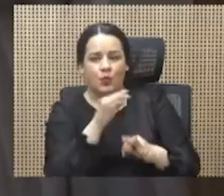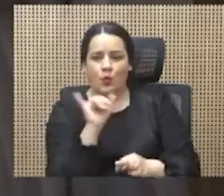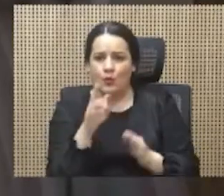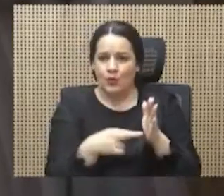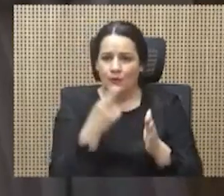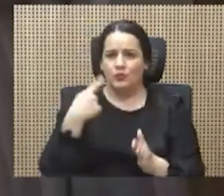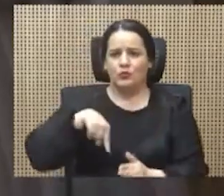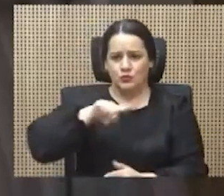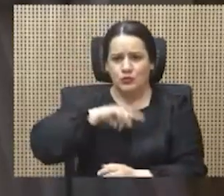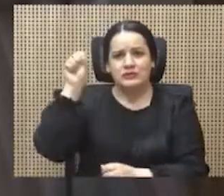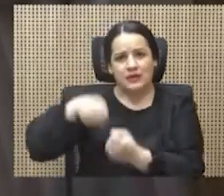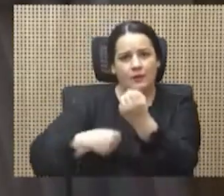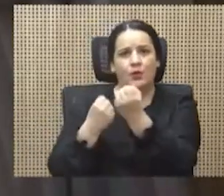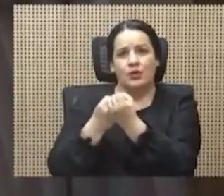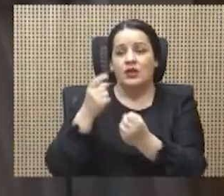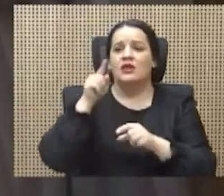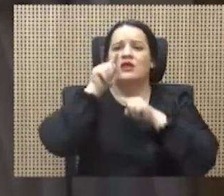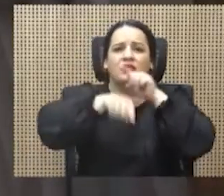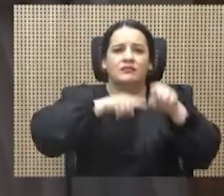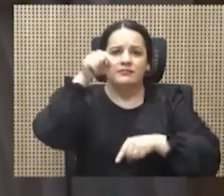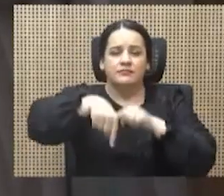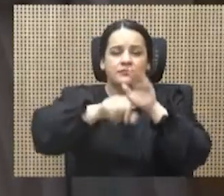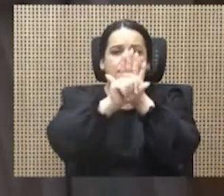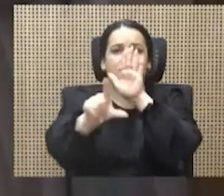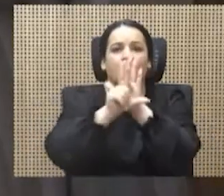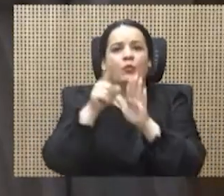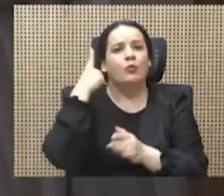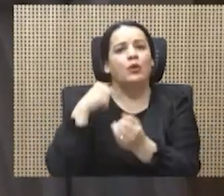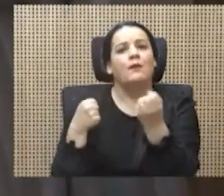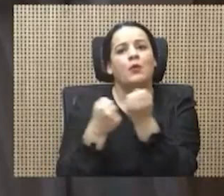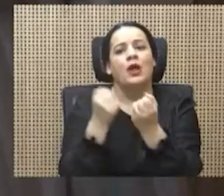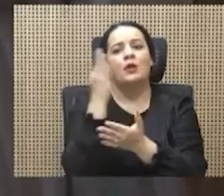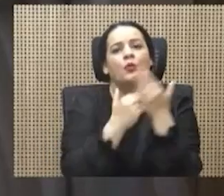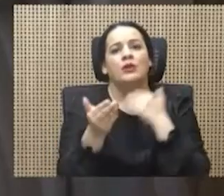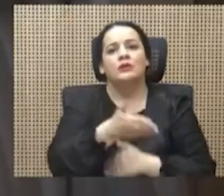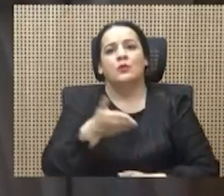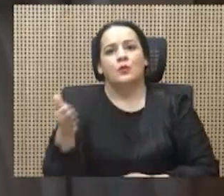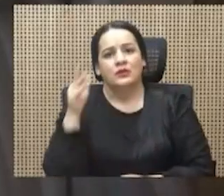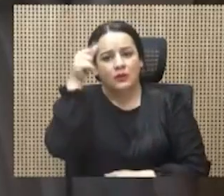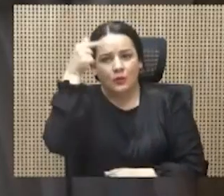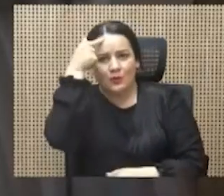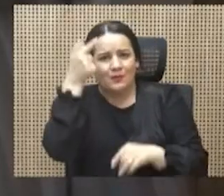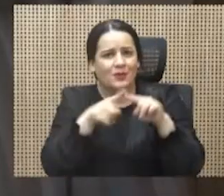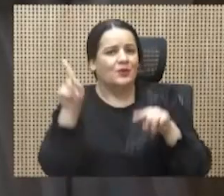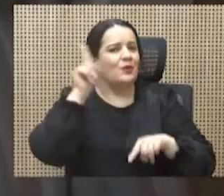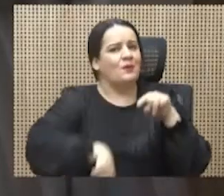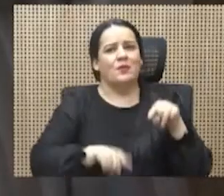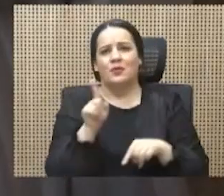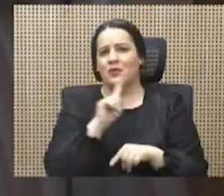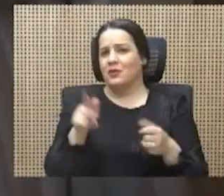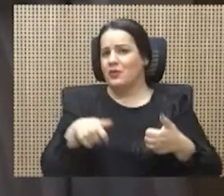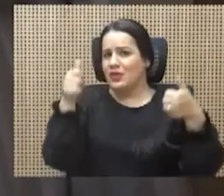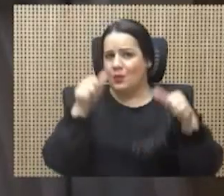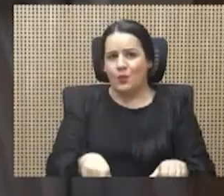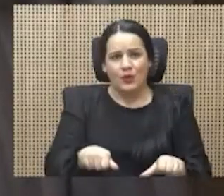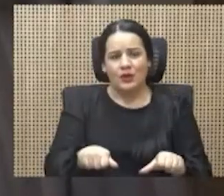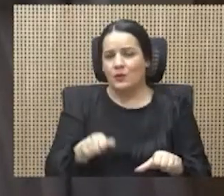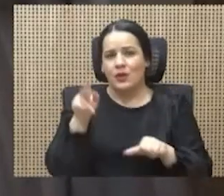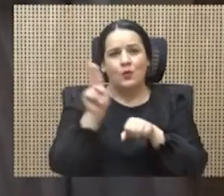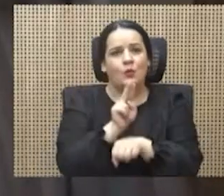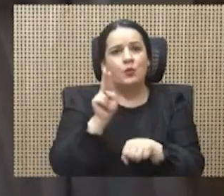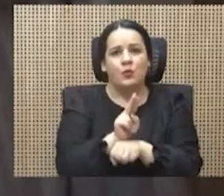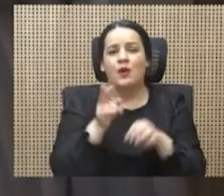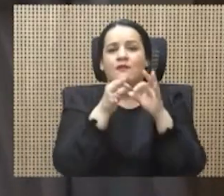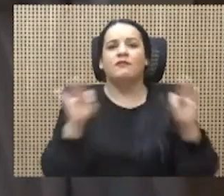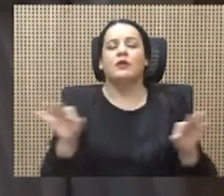apoyado y hasta nos han criticado en esta Asamblea Legislativa por apoyar en algunas cosas al gobierno. pero no podemos estar de acuerdo en el que se utilicen